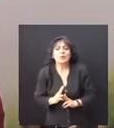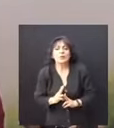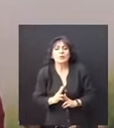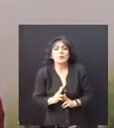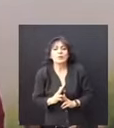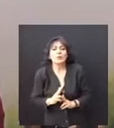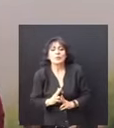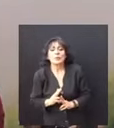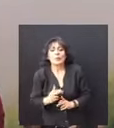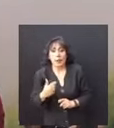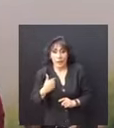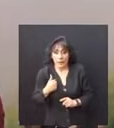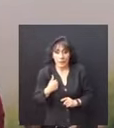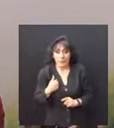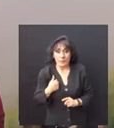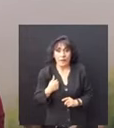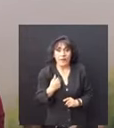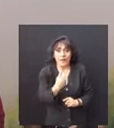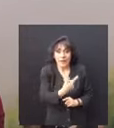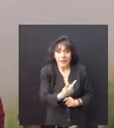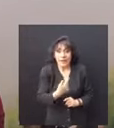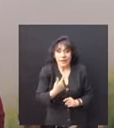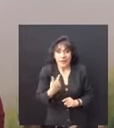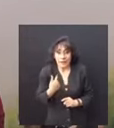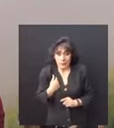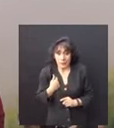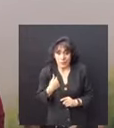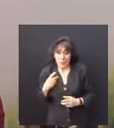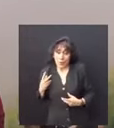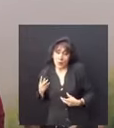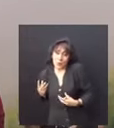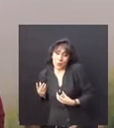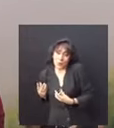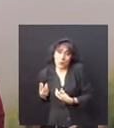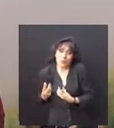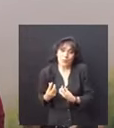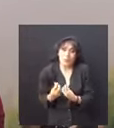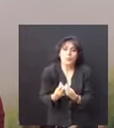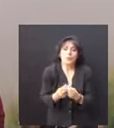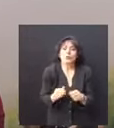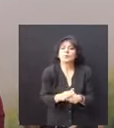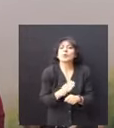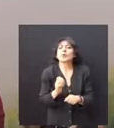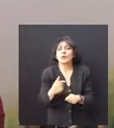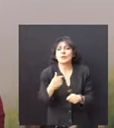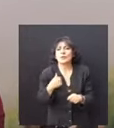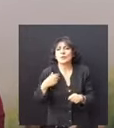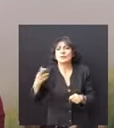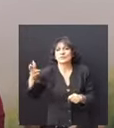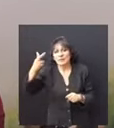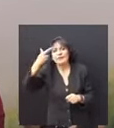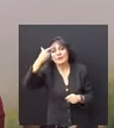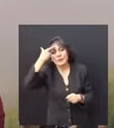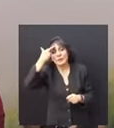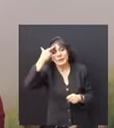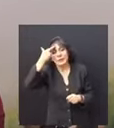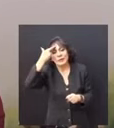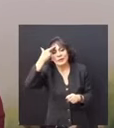de mando del movimiento, recordé aquel capítulo y